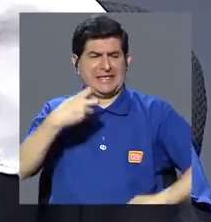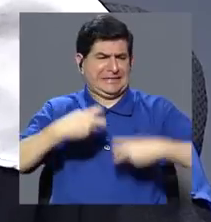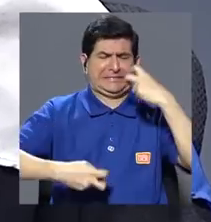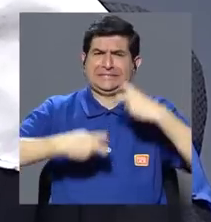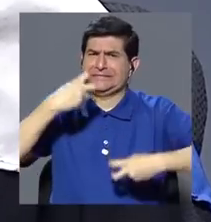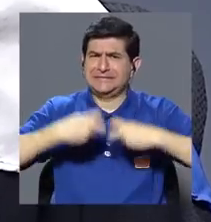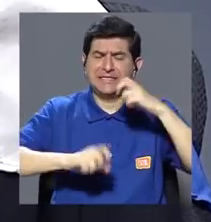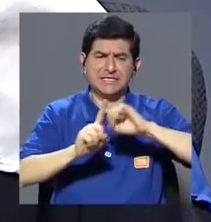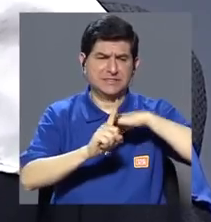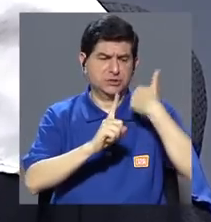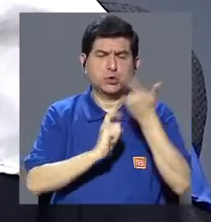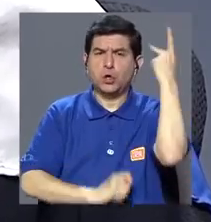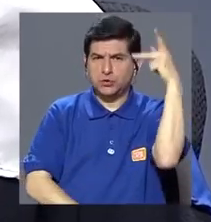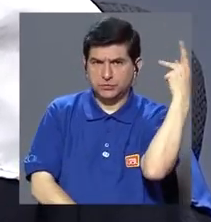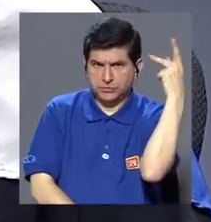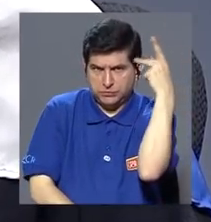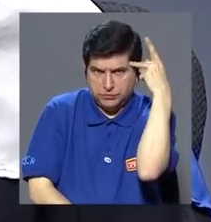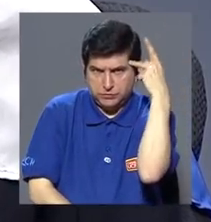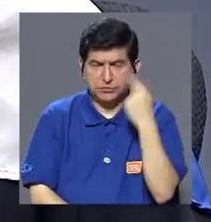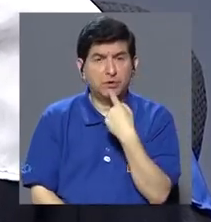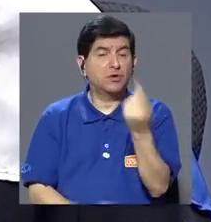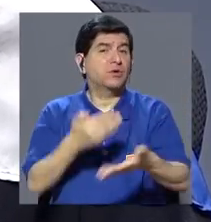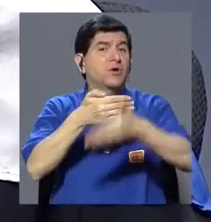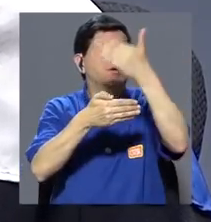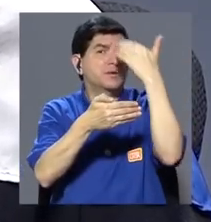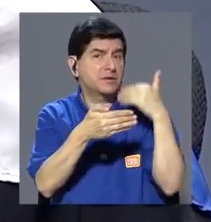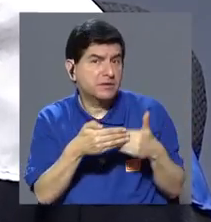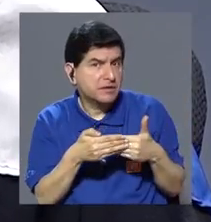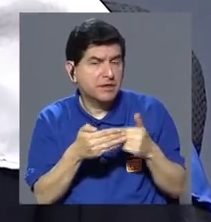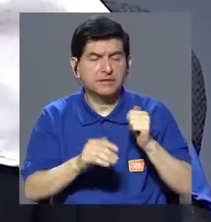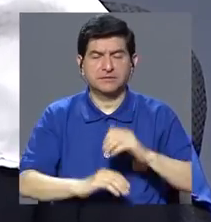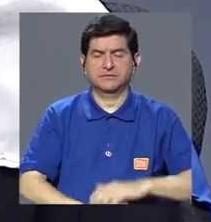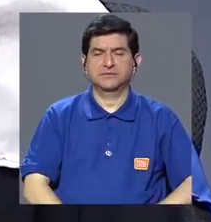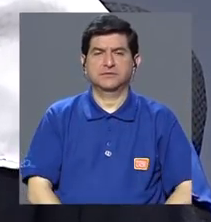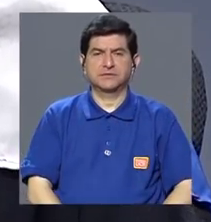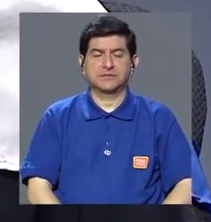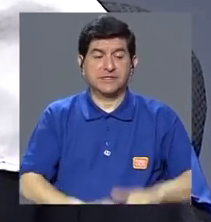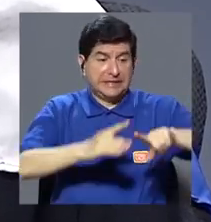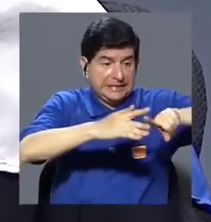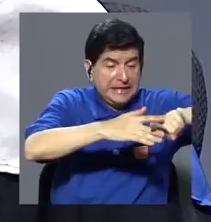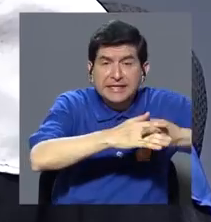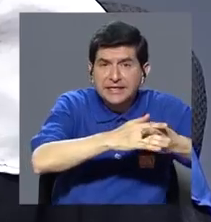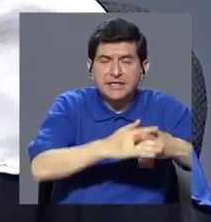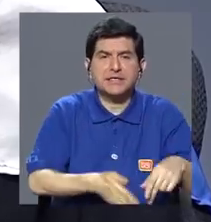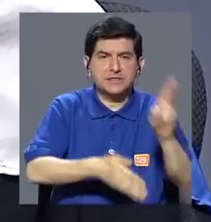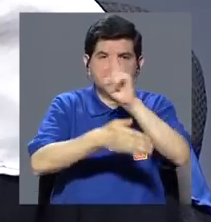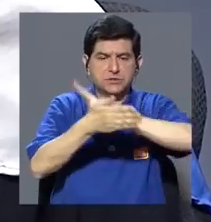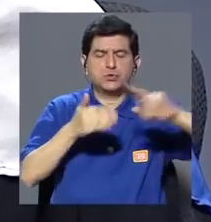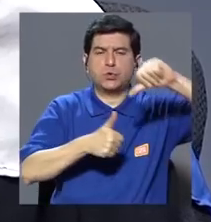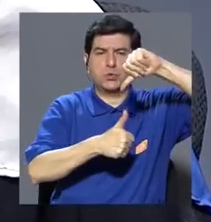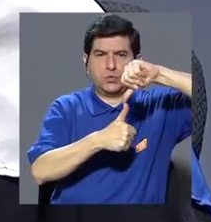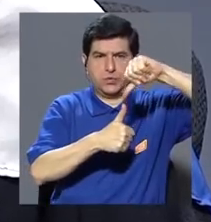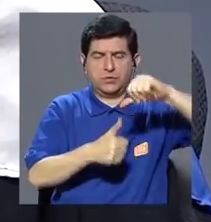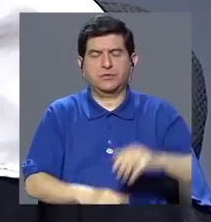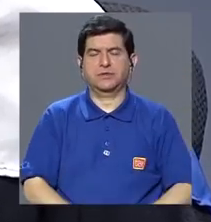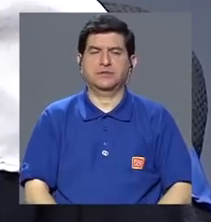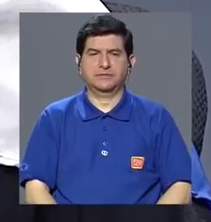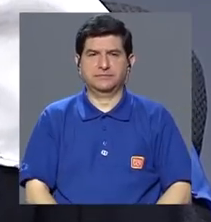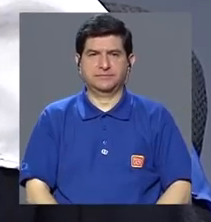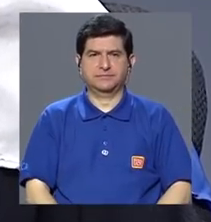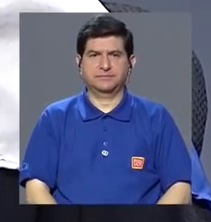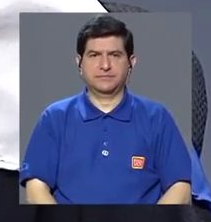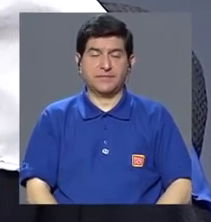crisis sociopolítica como vos dijistes anteriormente el detonante fue en la universidad centroamericana uca